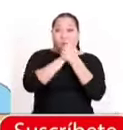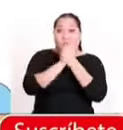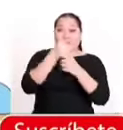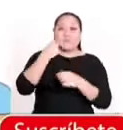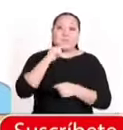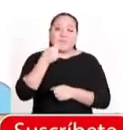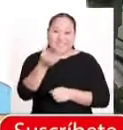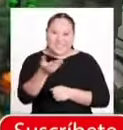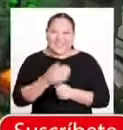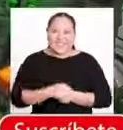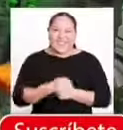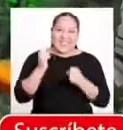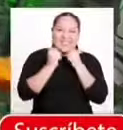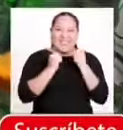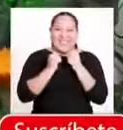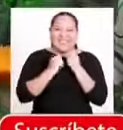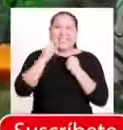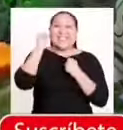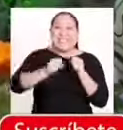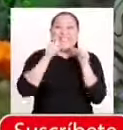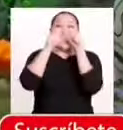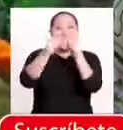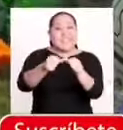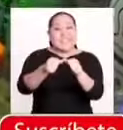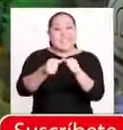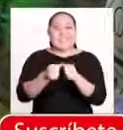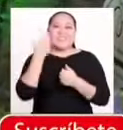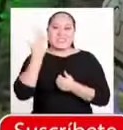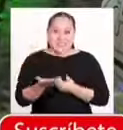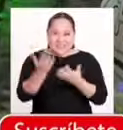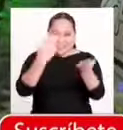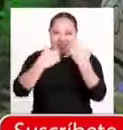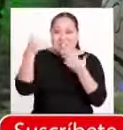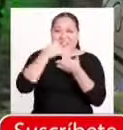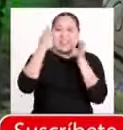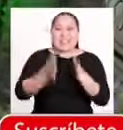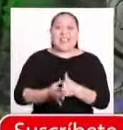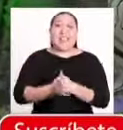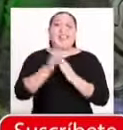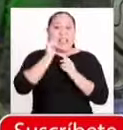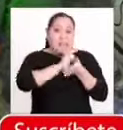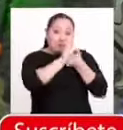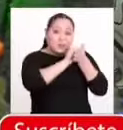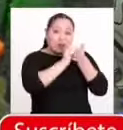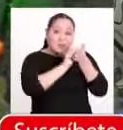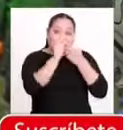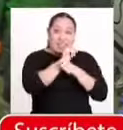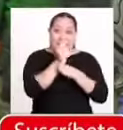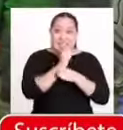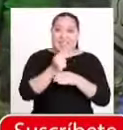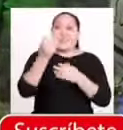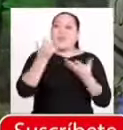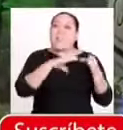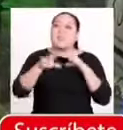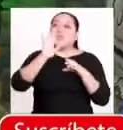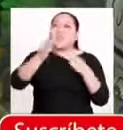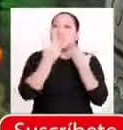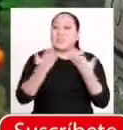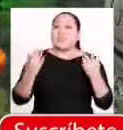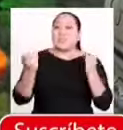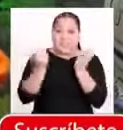compañeros. Y sigamos ayudando a las y los estudiantes a cumplir con los horarios establecidos para realizar las actividades